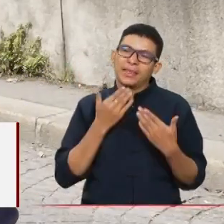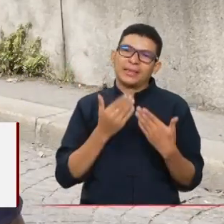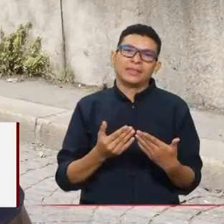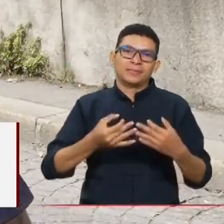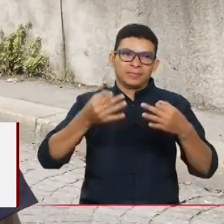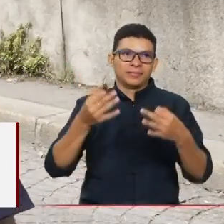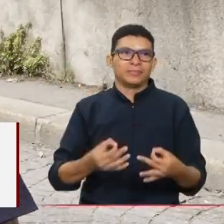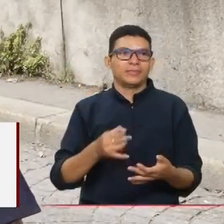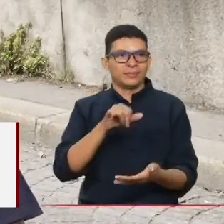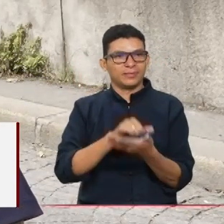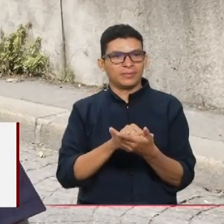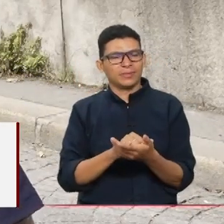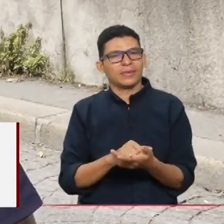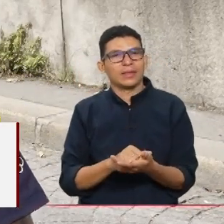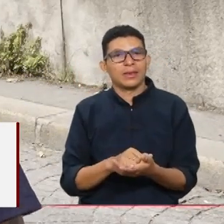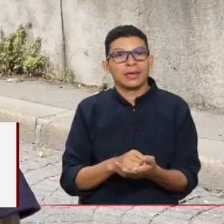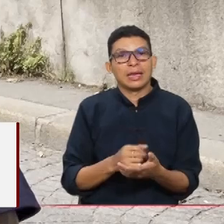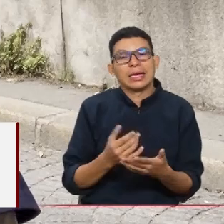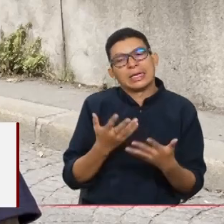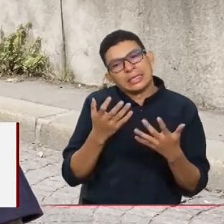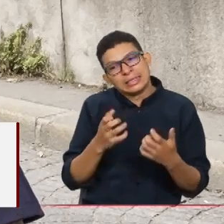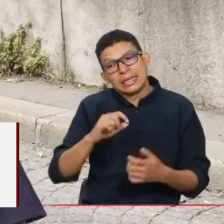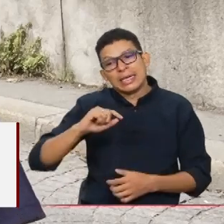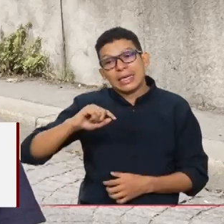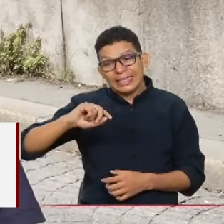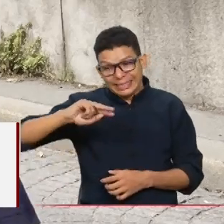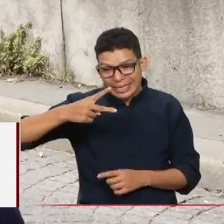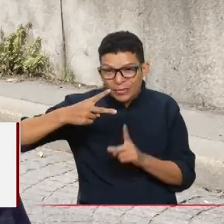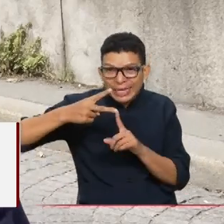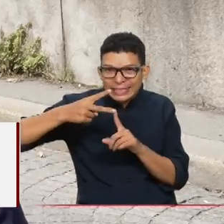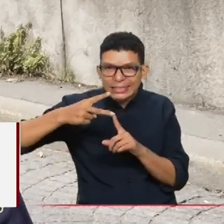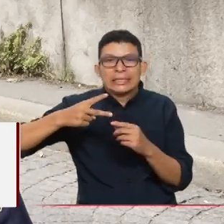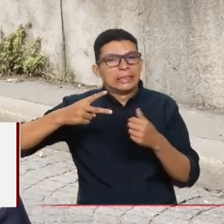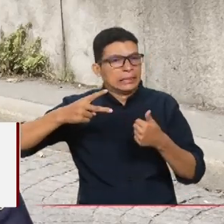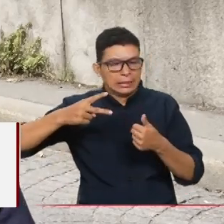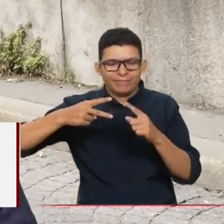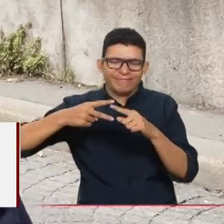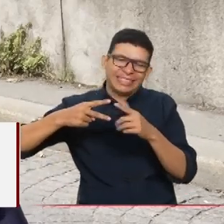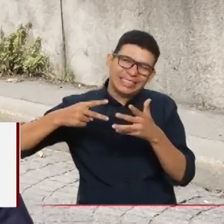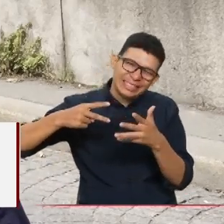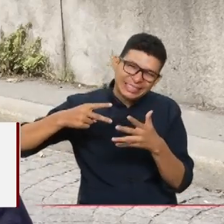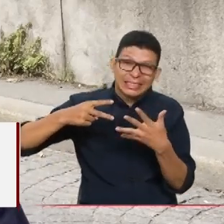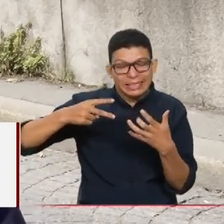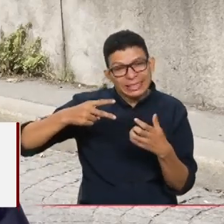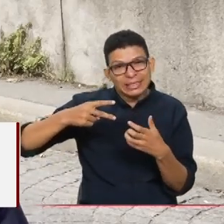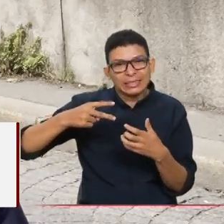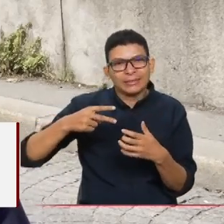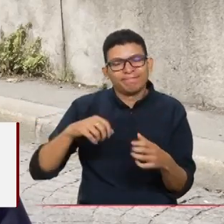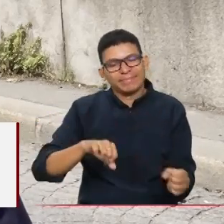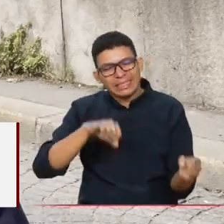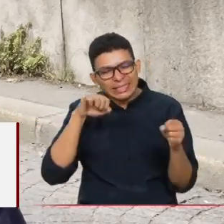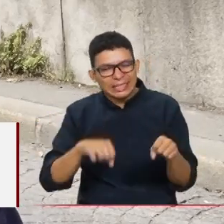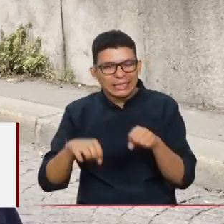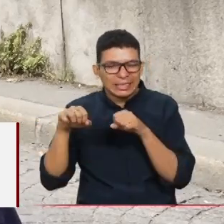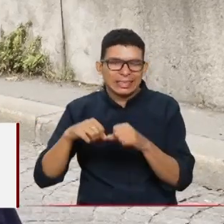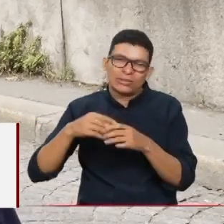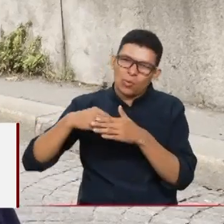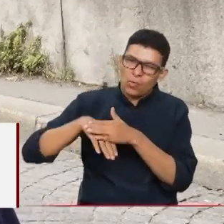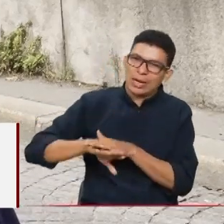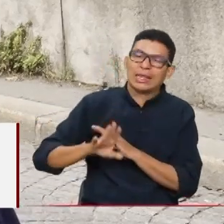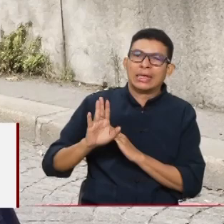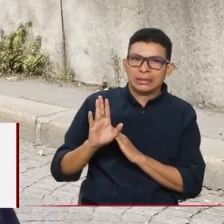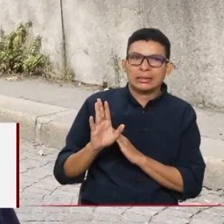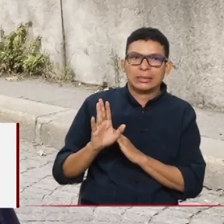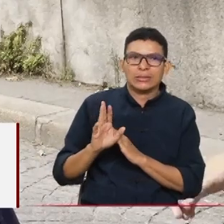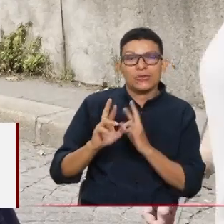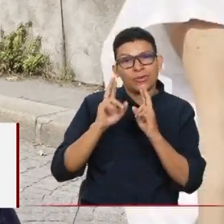no salió el plan que tenía, de que la primera ronda fuera como la segunda, y en la segunda arriesga más, me quedaron trucos guardados, pero bueno, espero